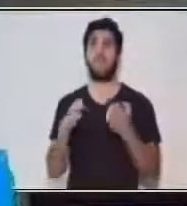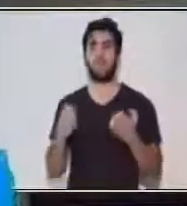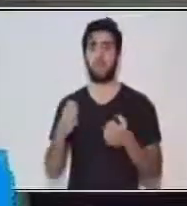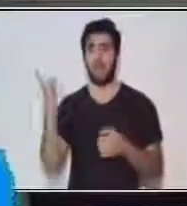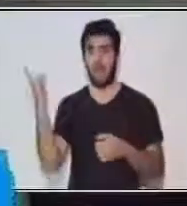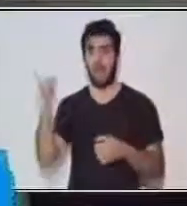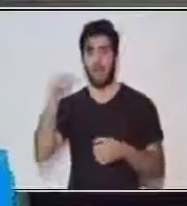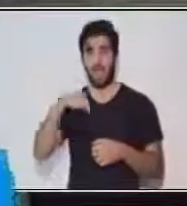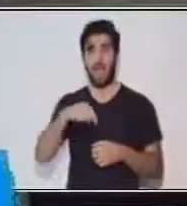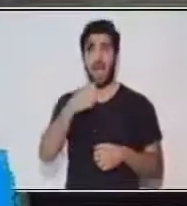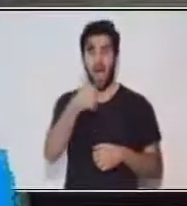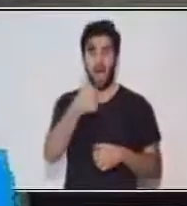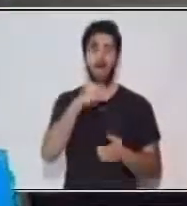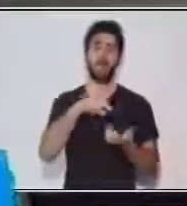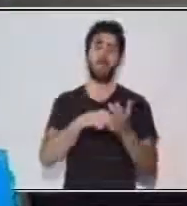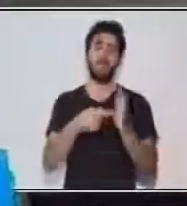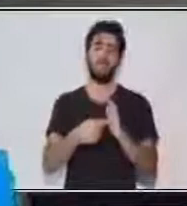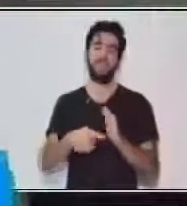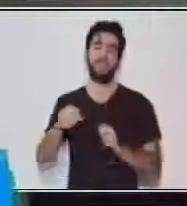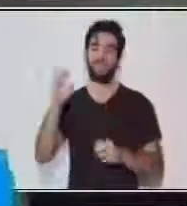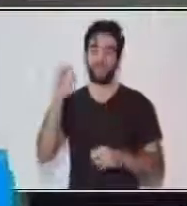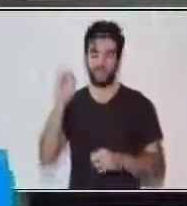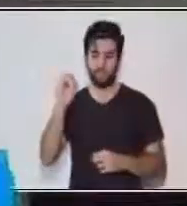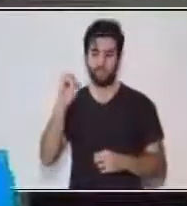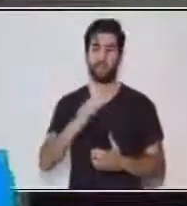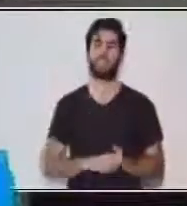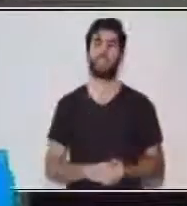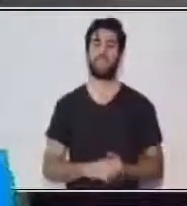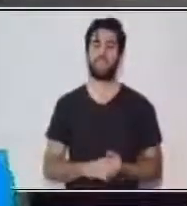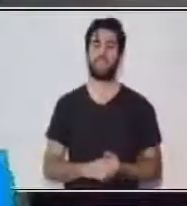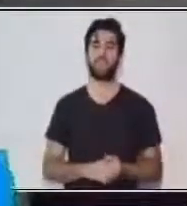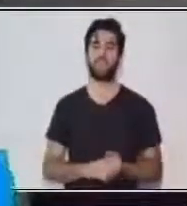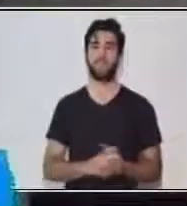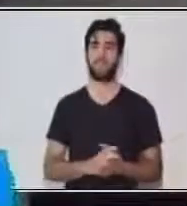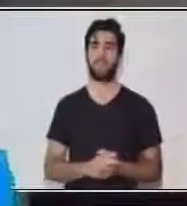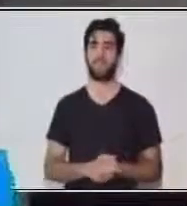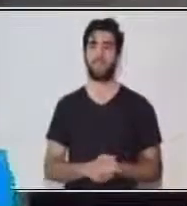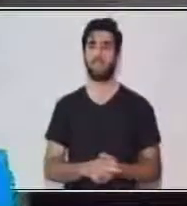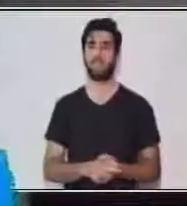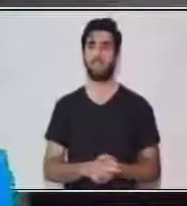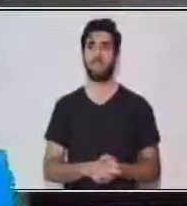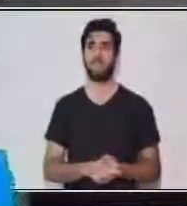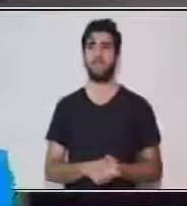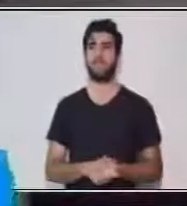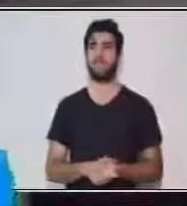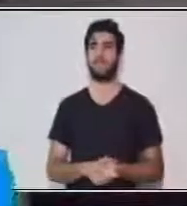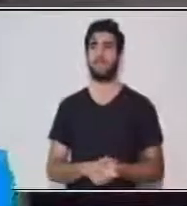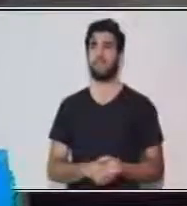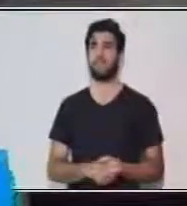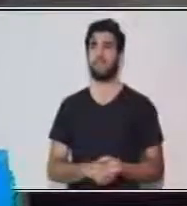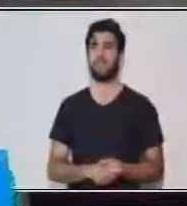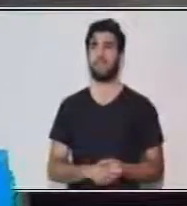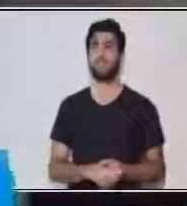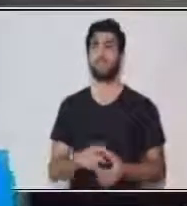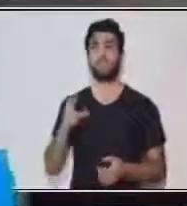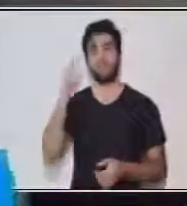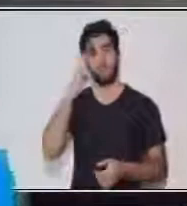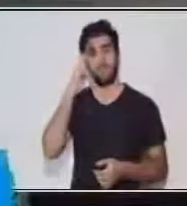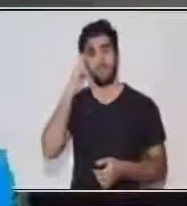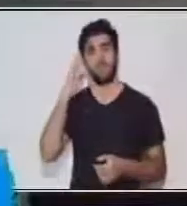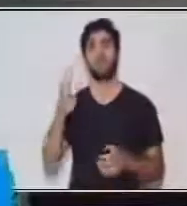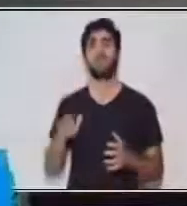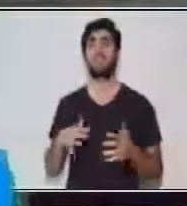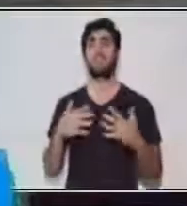ese momento es 0, ¿sí? Es 0, ¿verdad? Recordemos